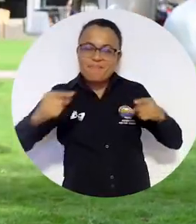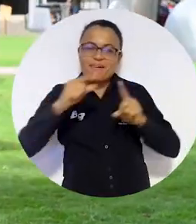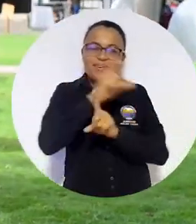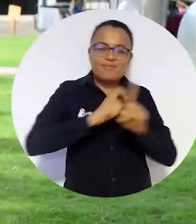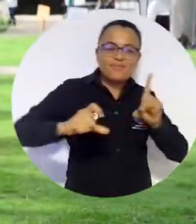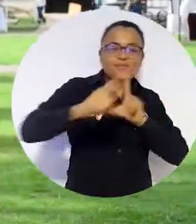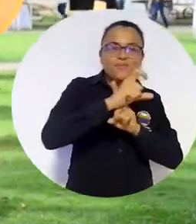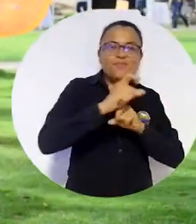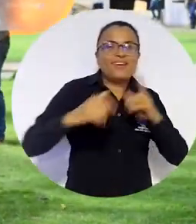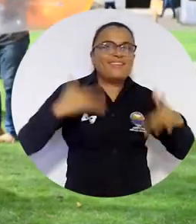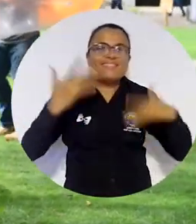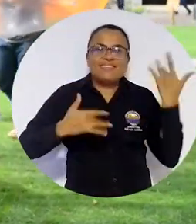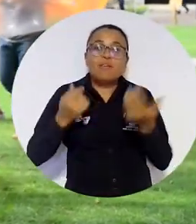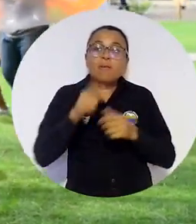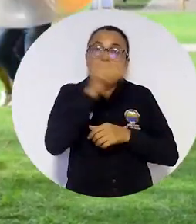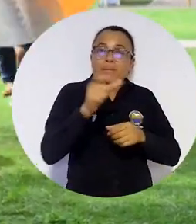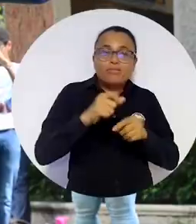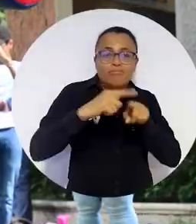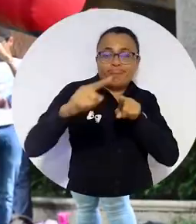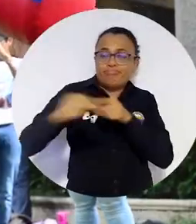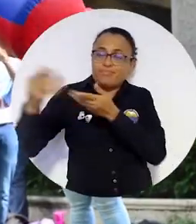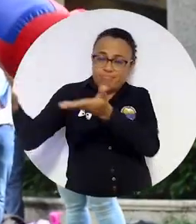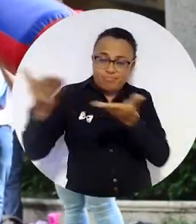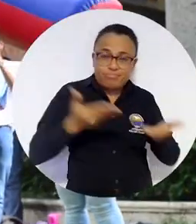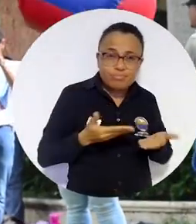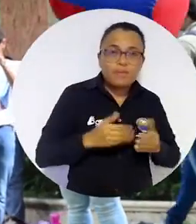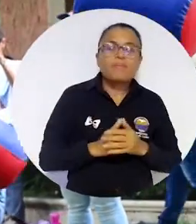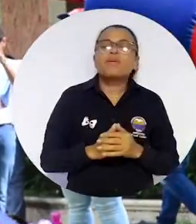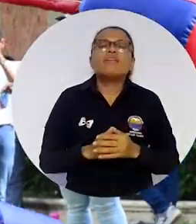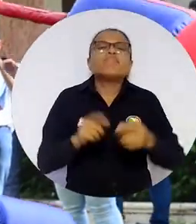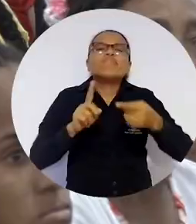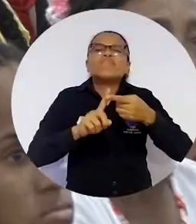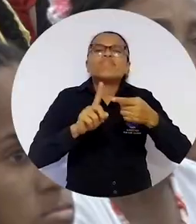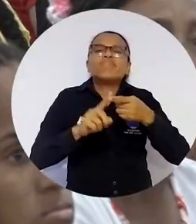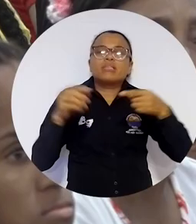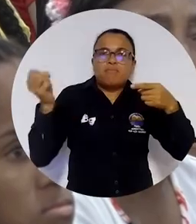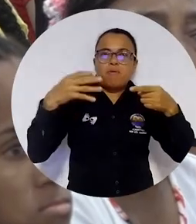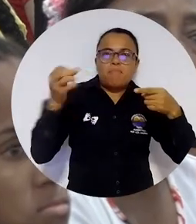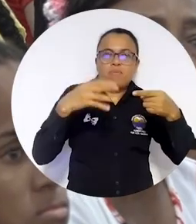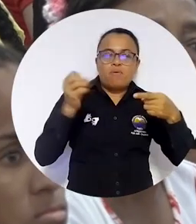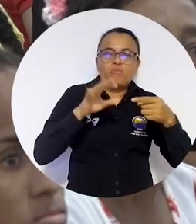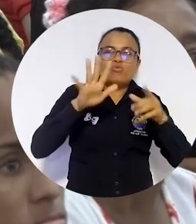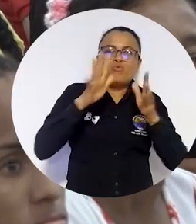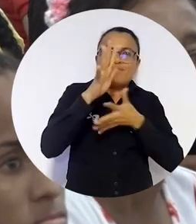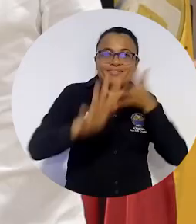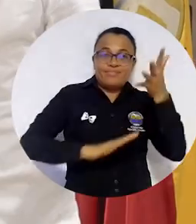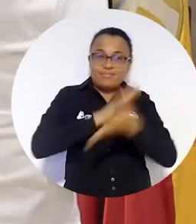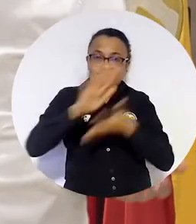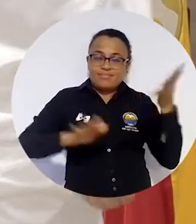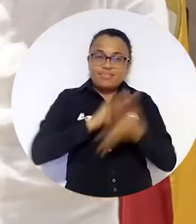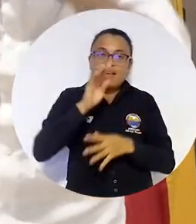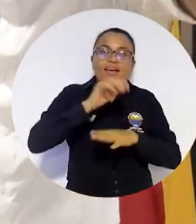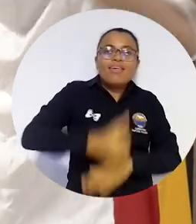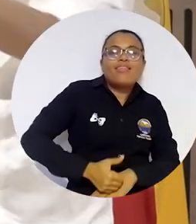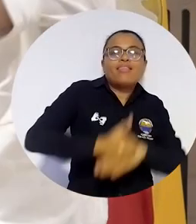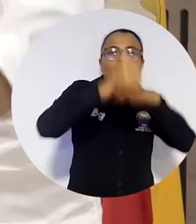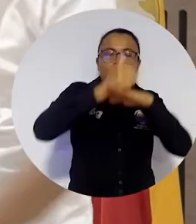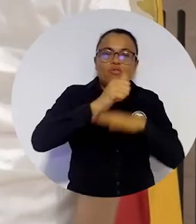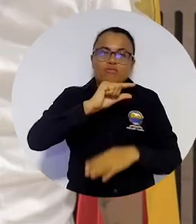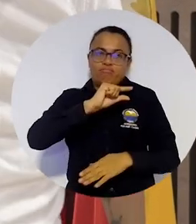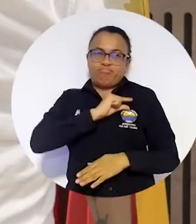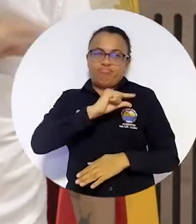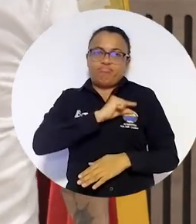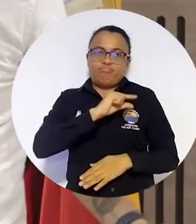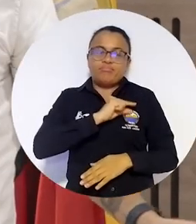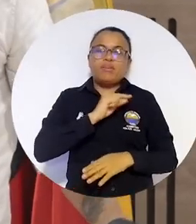Uni Magdalena sigue viviendo su semana cultural con espacios para todos. Uno de ellos fue la ponencia dictada en lengua de señas por el director